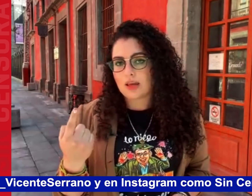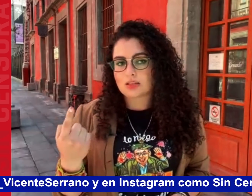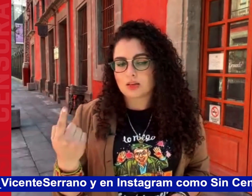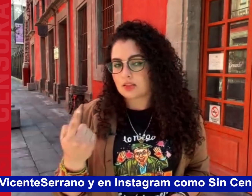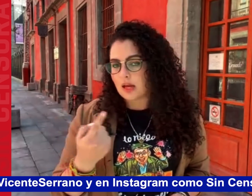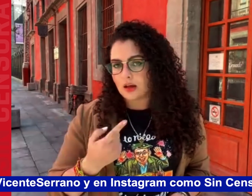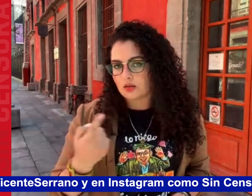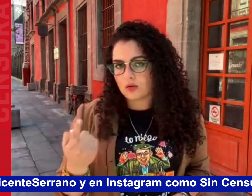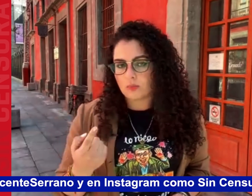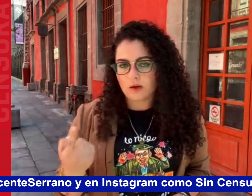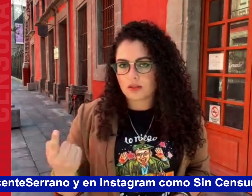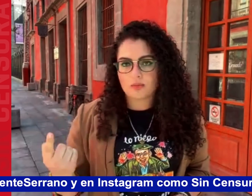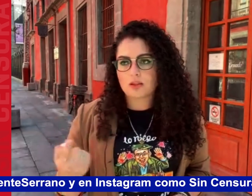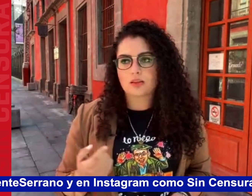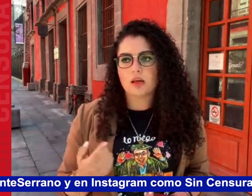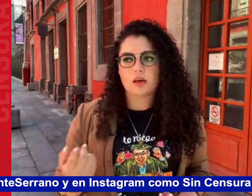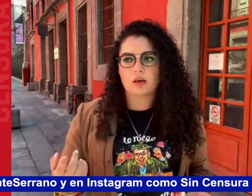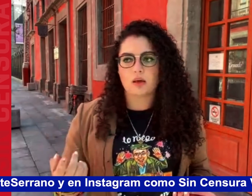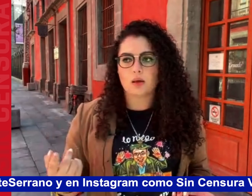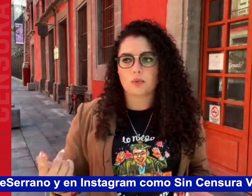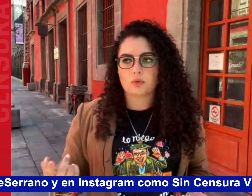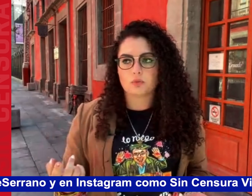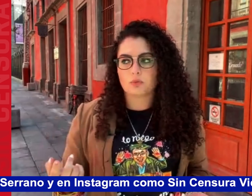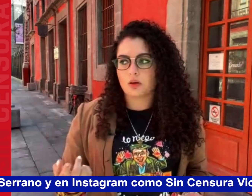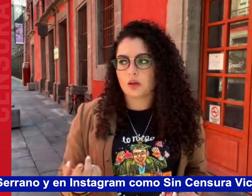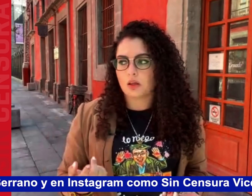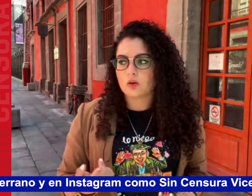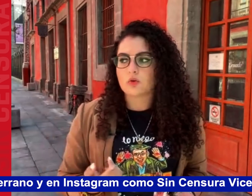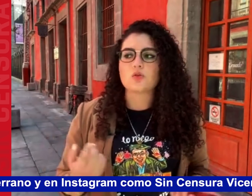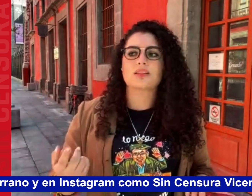de ellas ya completamente